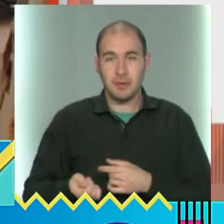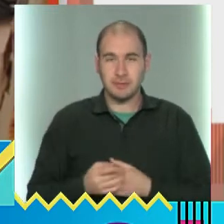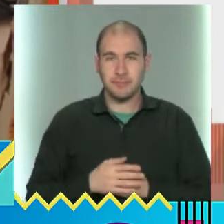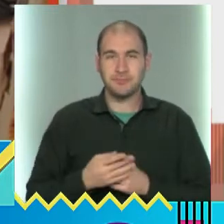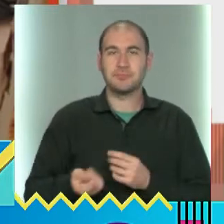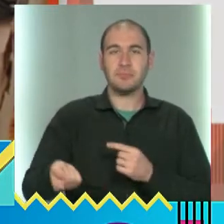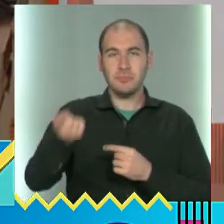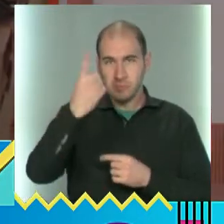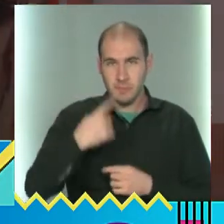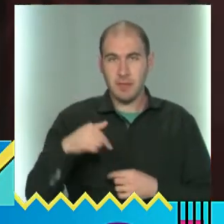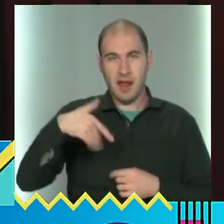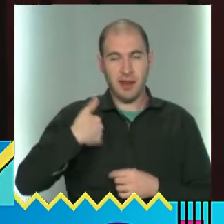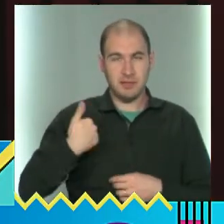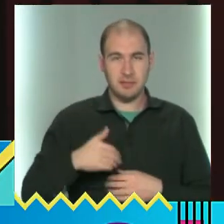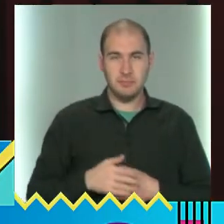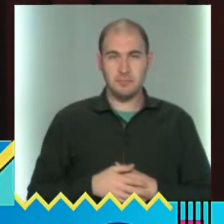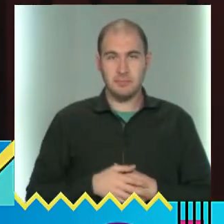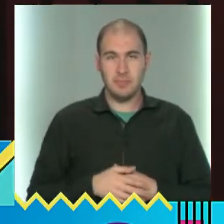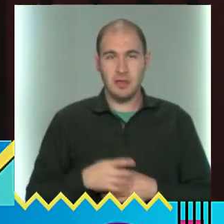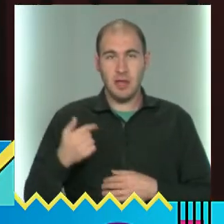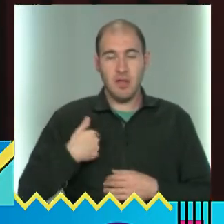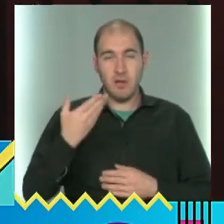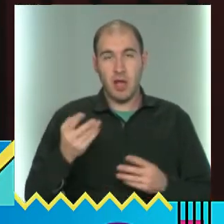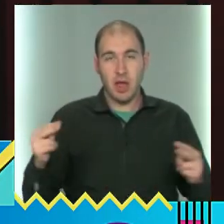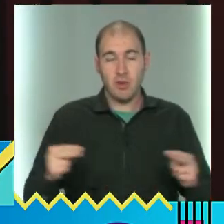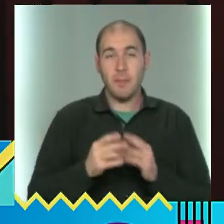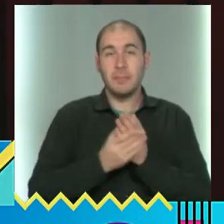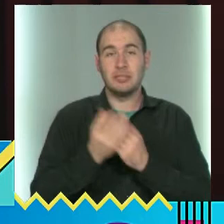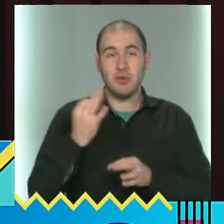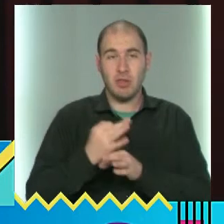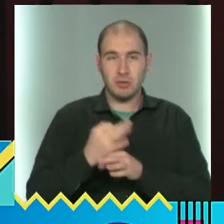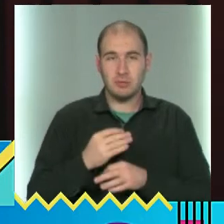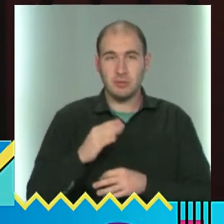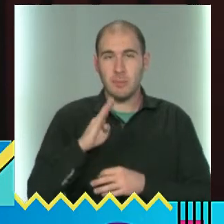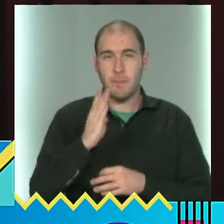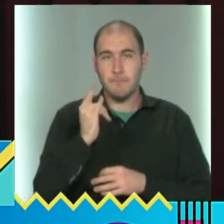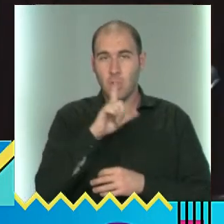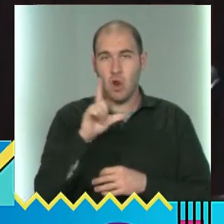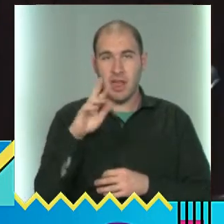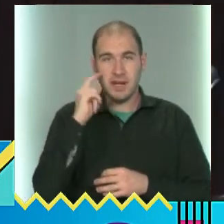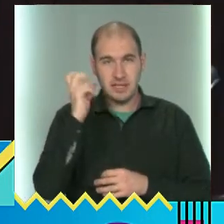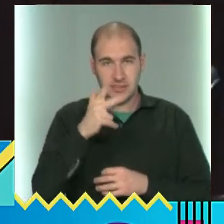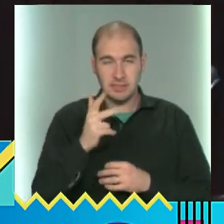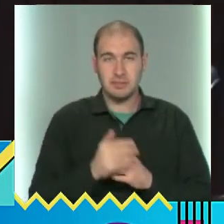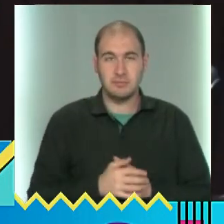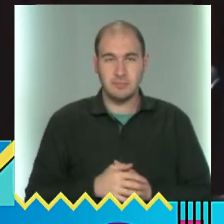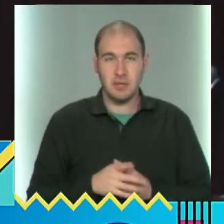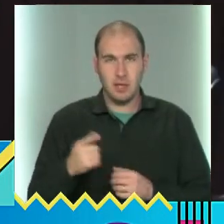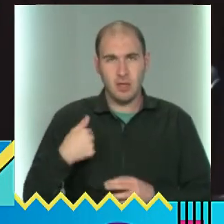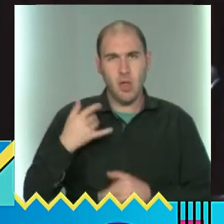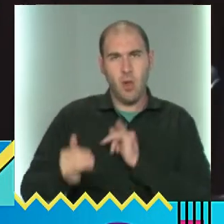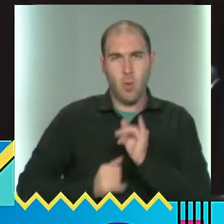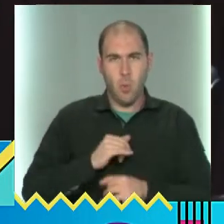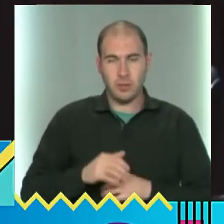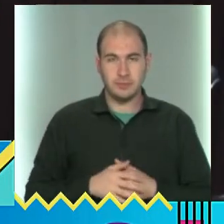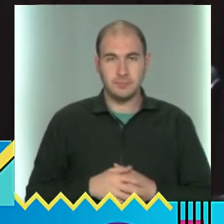vez de vuelta, acá en Argentina, tuve la oportunidad de juntarme con el ministro de Educación, Esteban Bullrich, y bueno, le planteé la